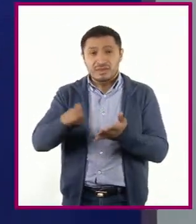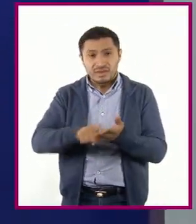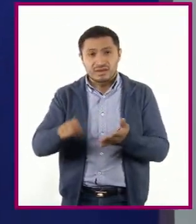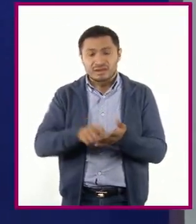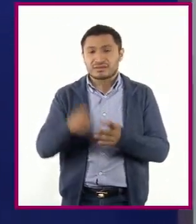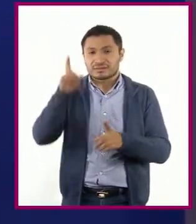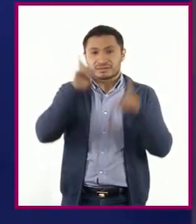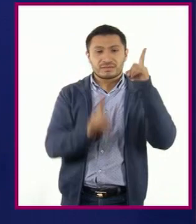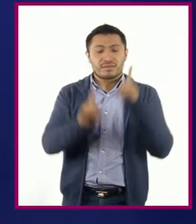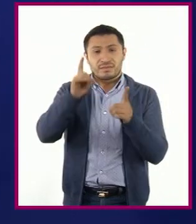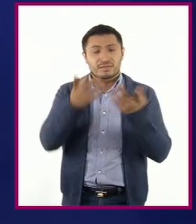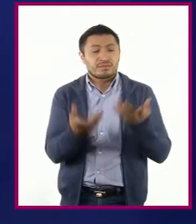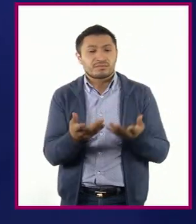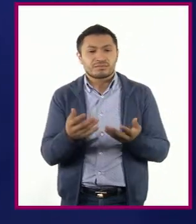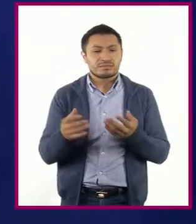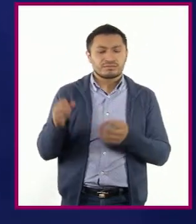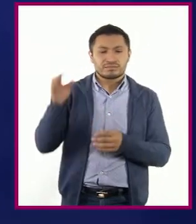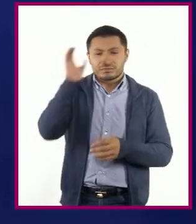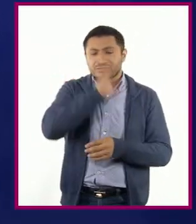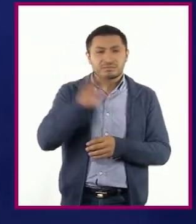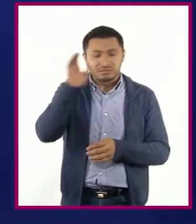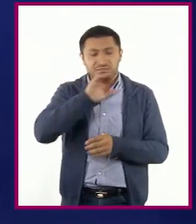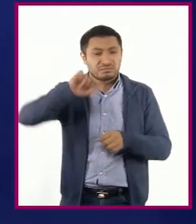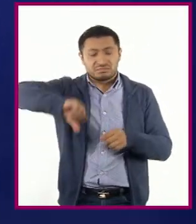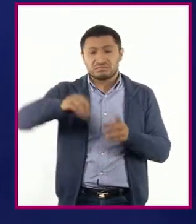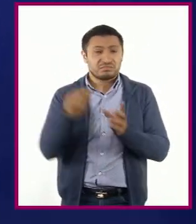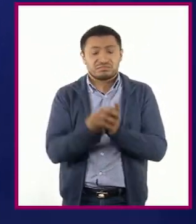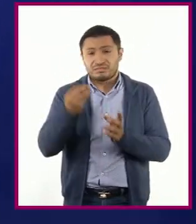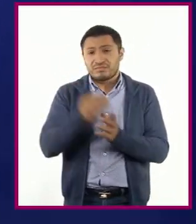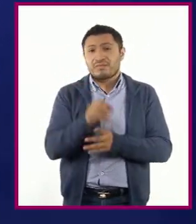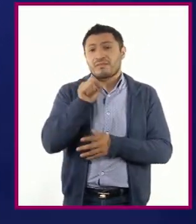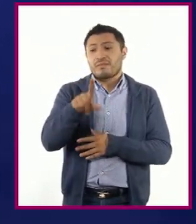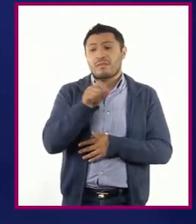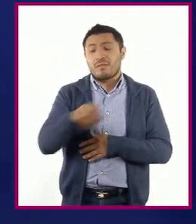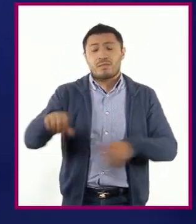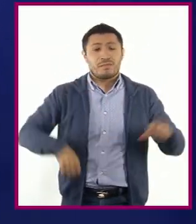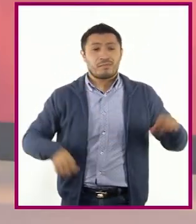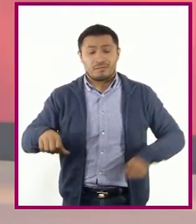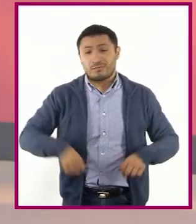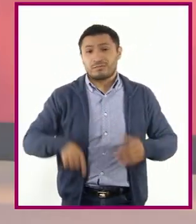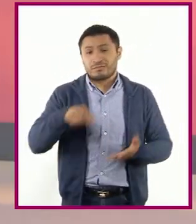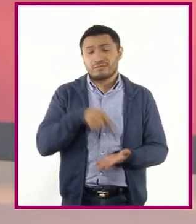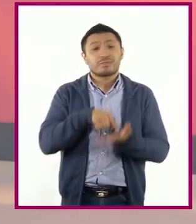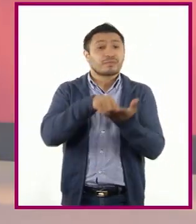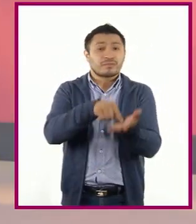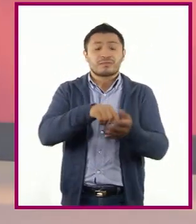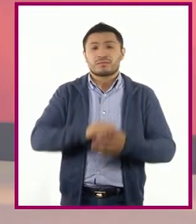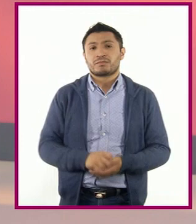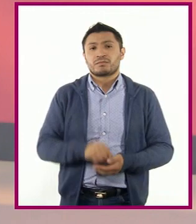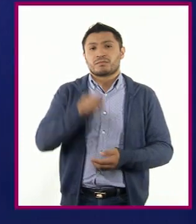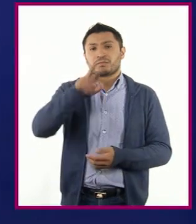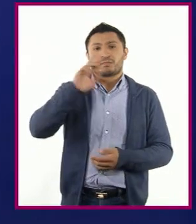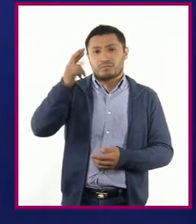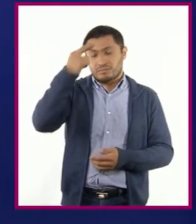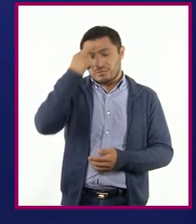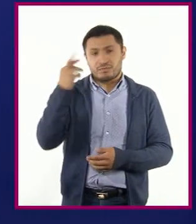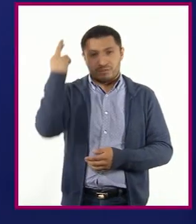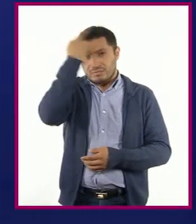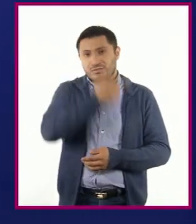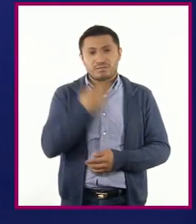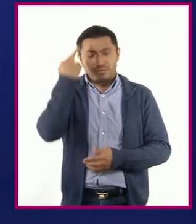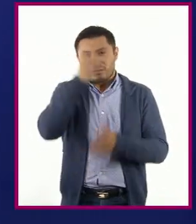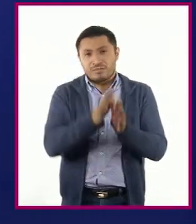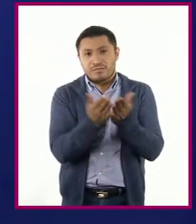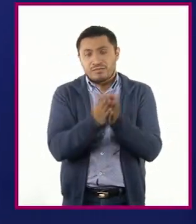las dudas e inquietudes que surjan durante la sesión, así como las actividades que se proponen. Recuerden consultar su libro de texto